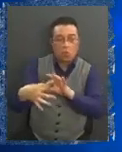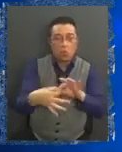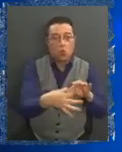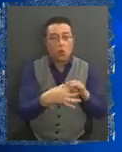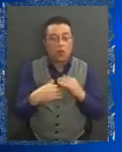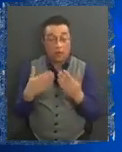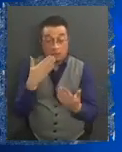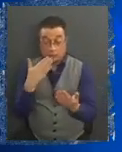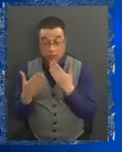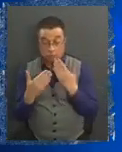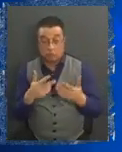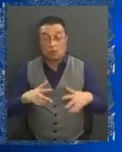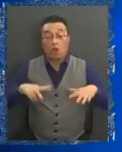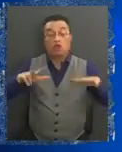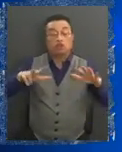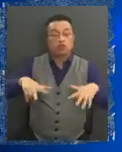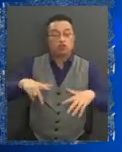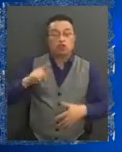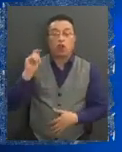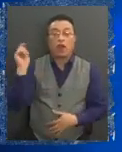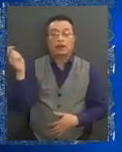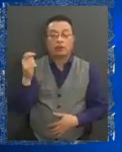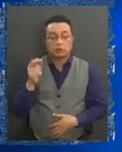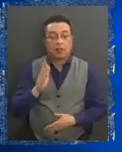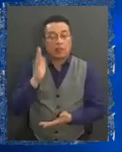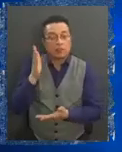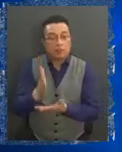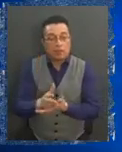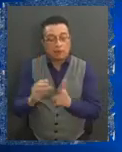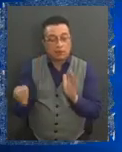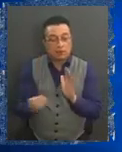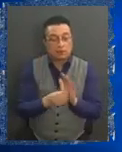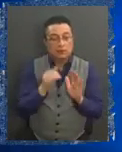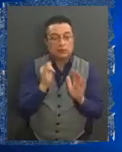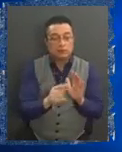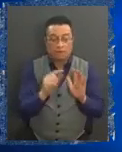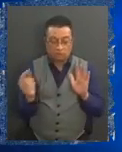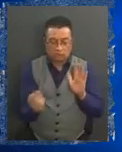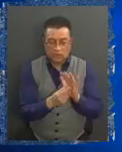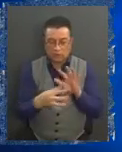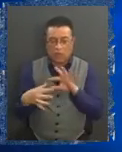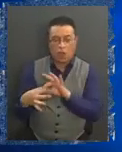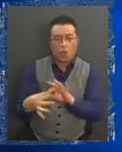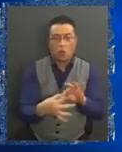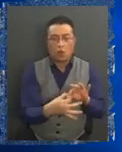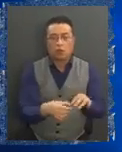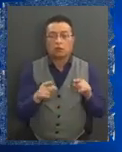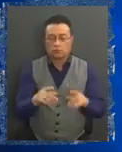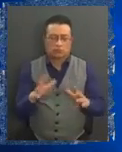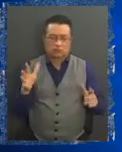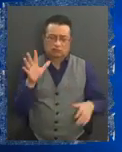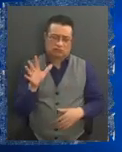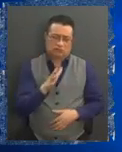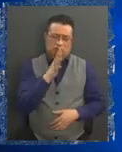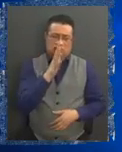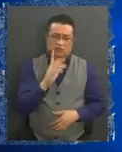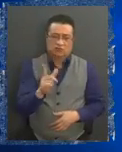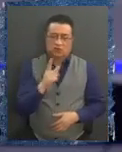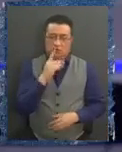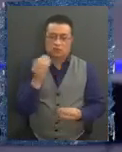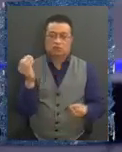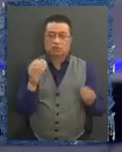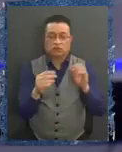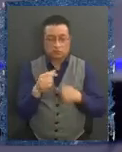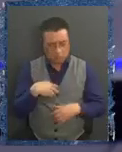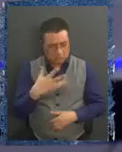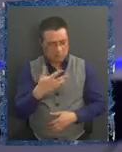el 18 de septiembre debe o no estar cuando es una fecha que nos une es completamente absurdo. O sea, no es poesía. Es paradójico